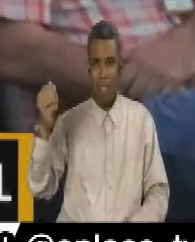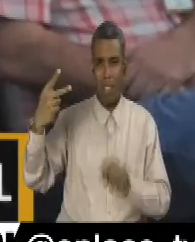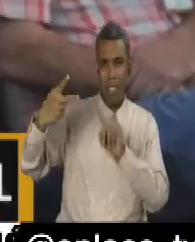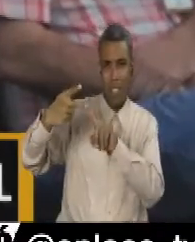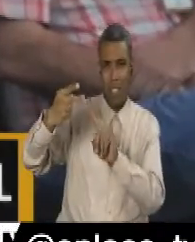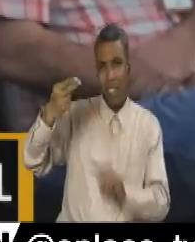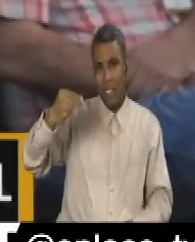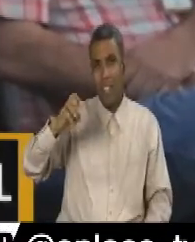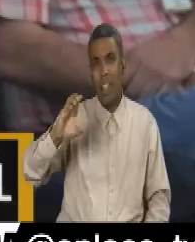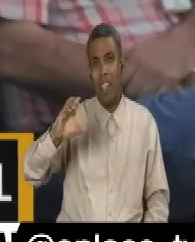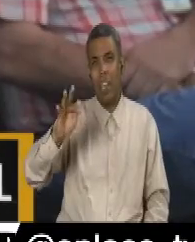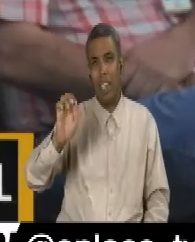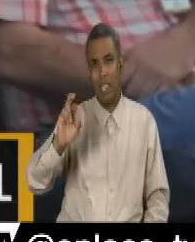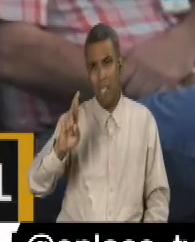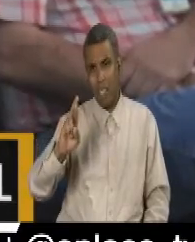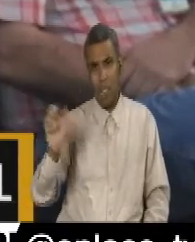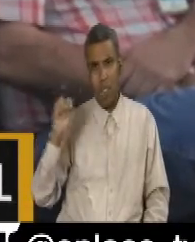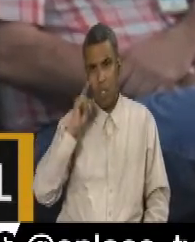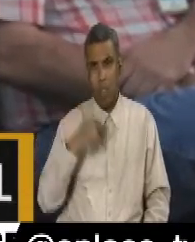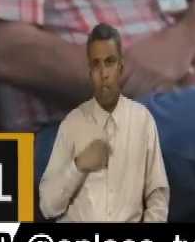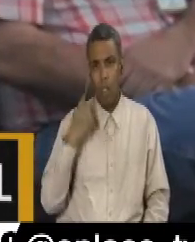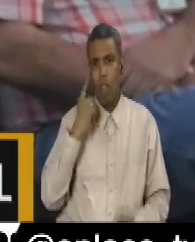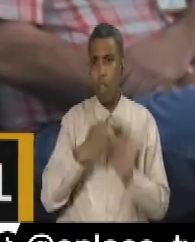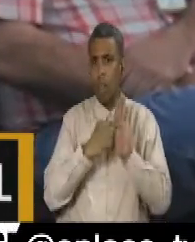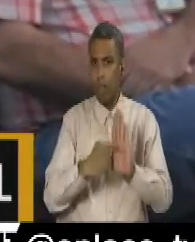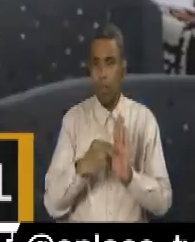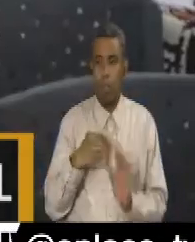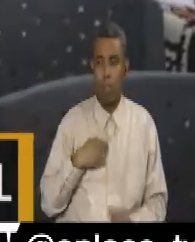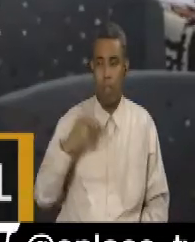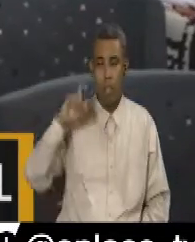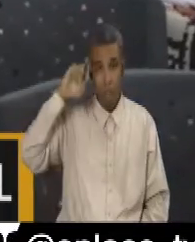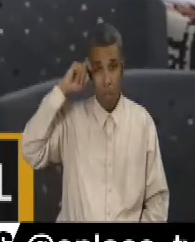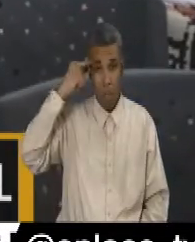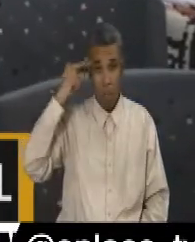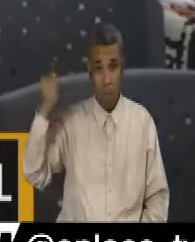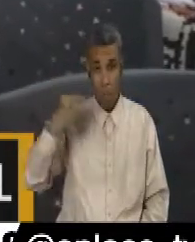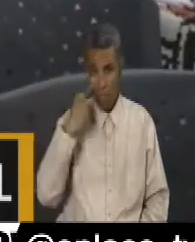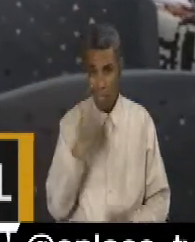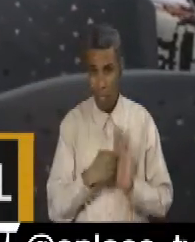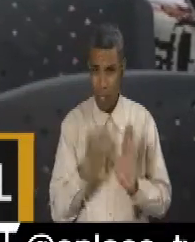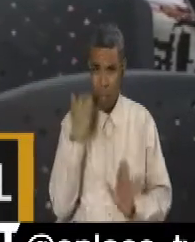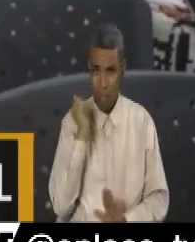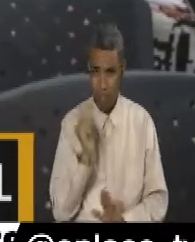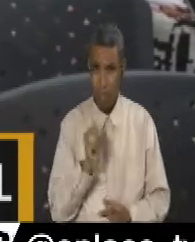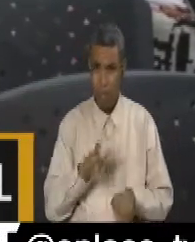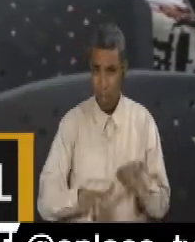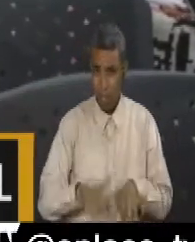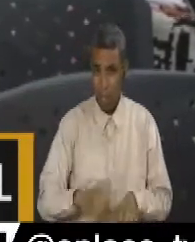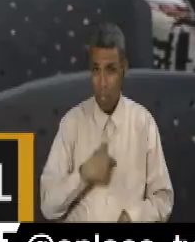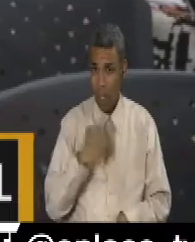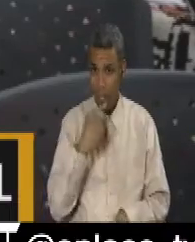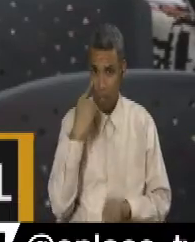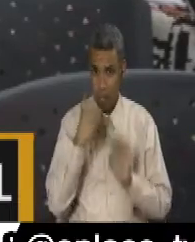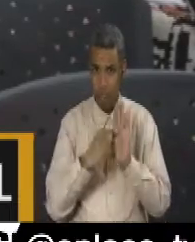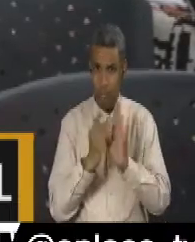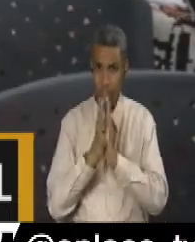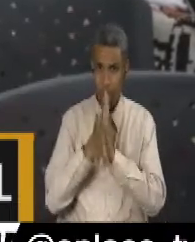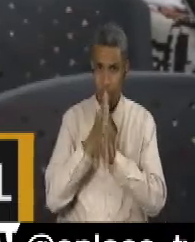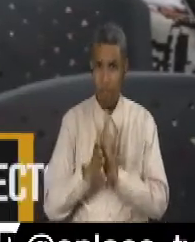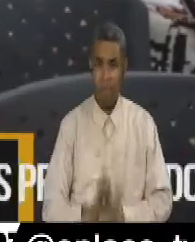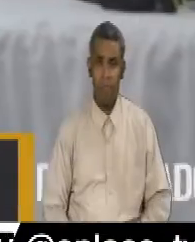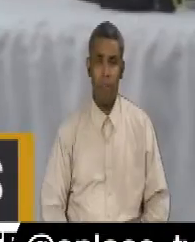de los funcionarios delegados por la Registraduría Nacional del Estado Civil, quienes acompañarán el proceso de mecanismo de participación